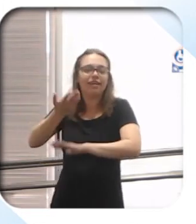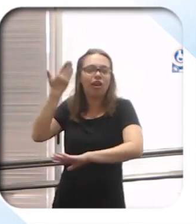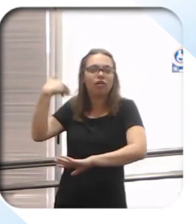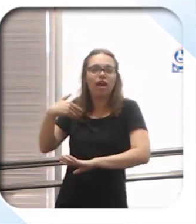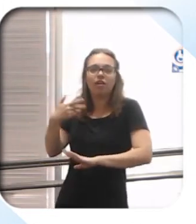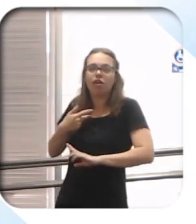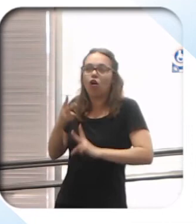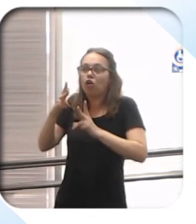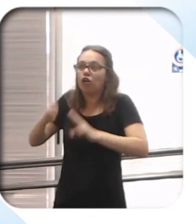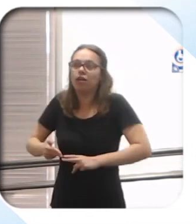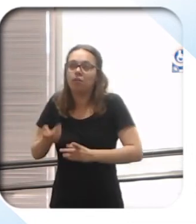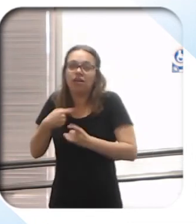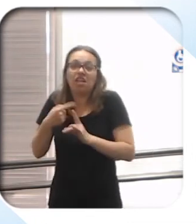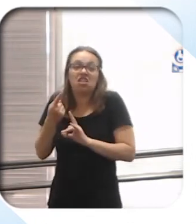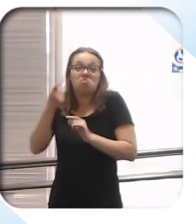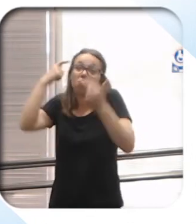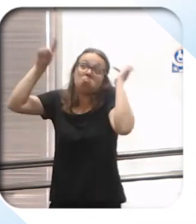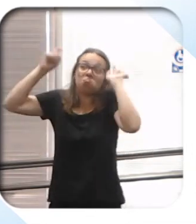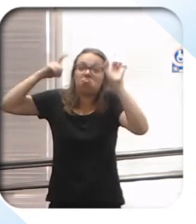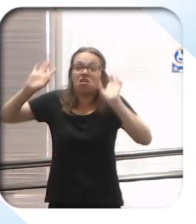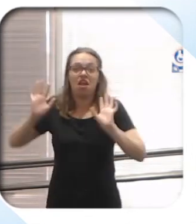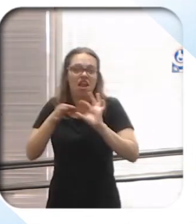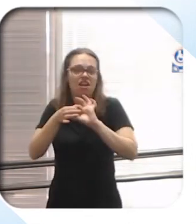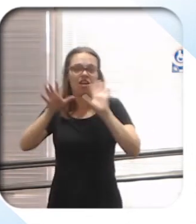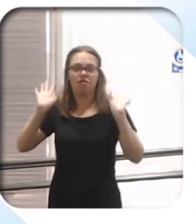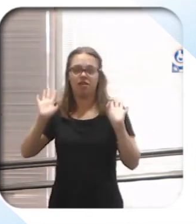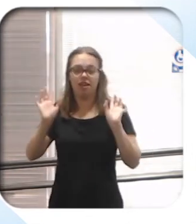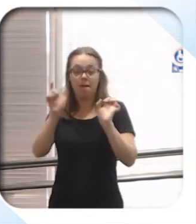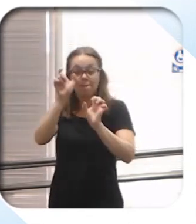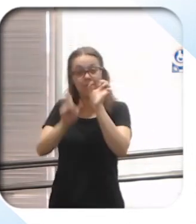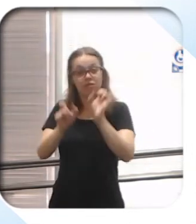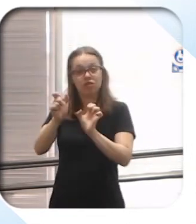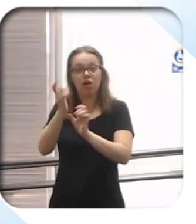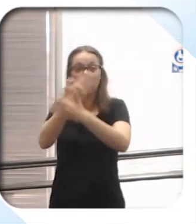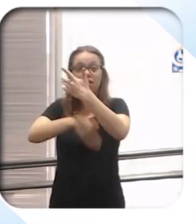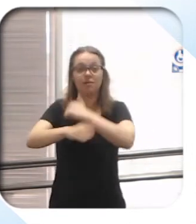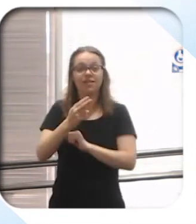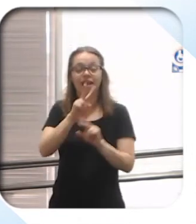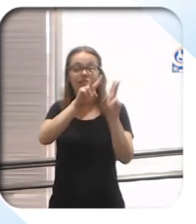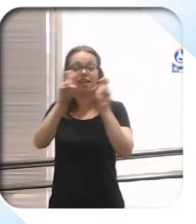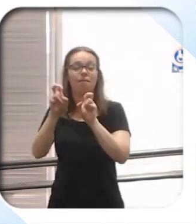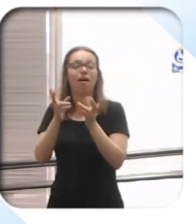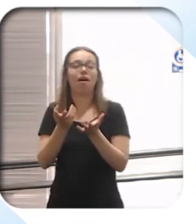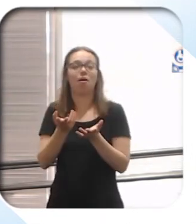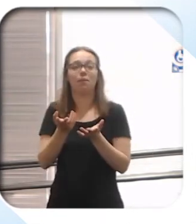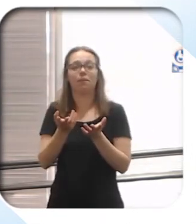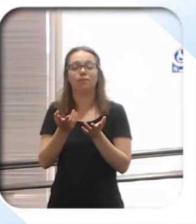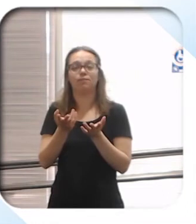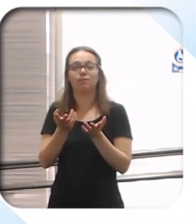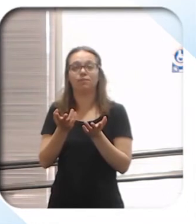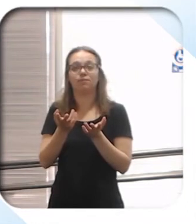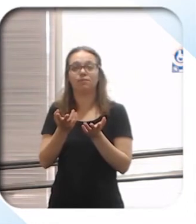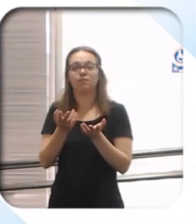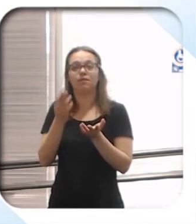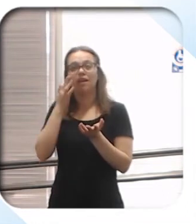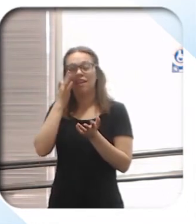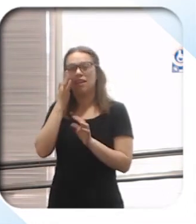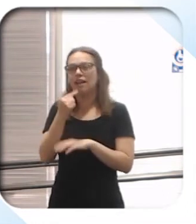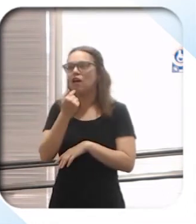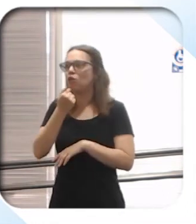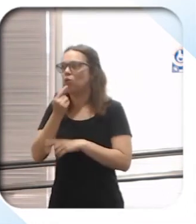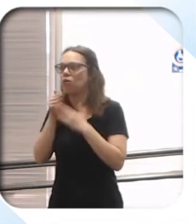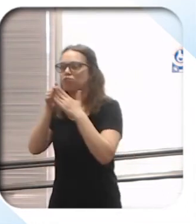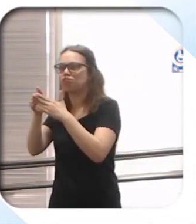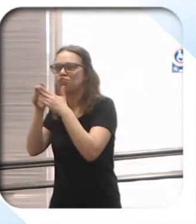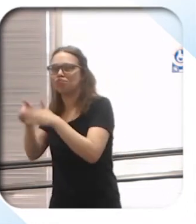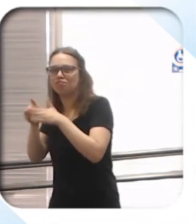y sobre todo su creatividad. En el caso de las personas con discapacidad, el tema de las consultas que muchas